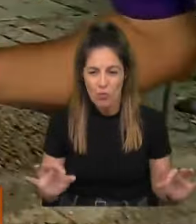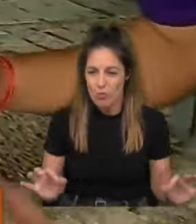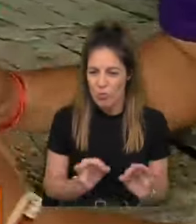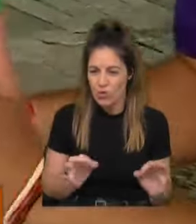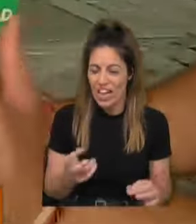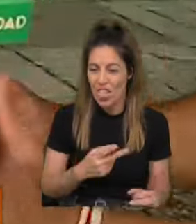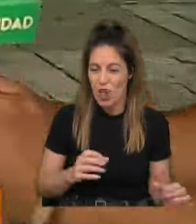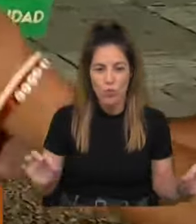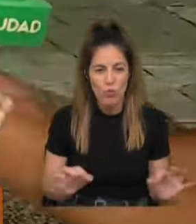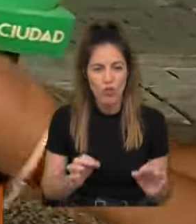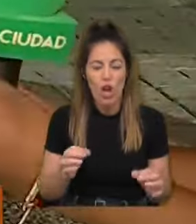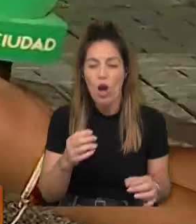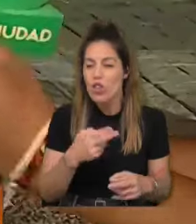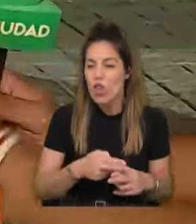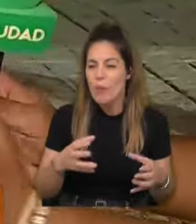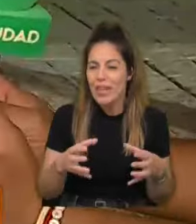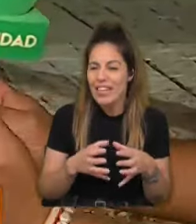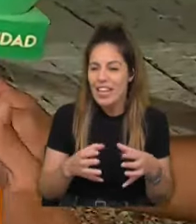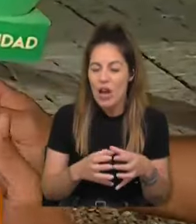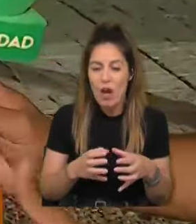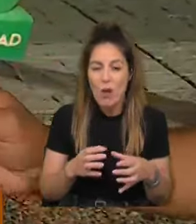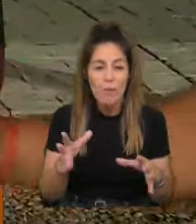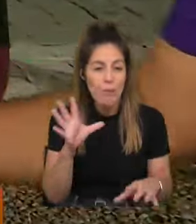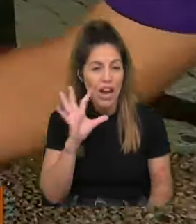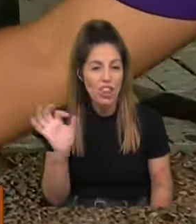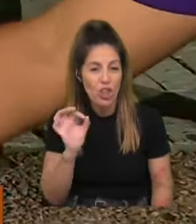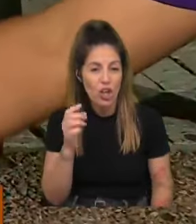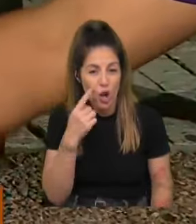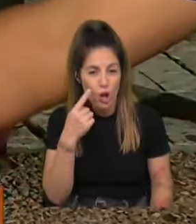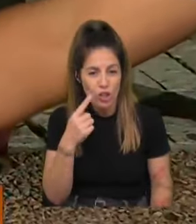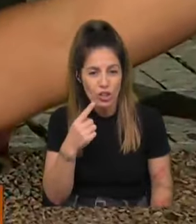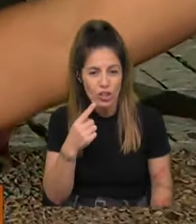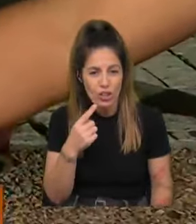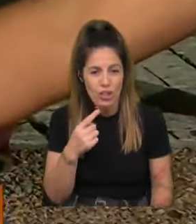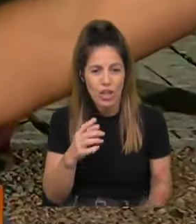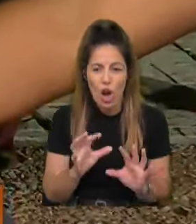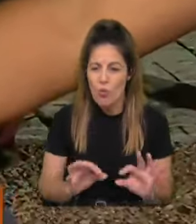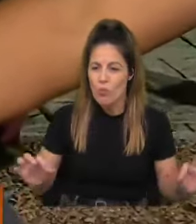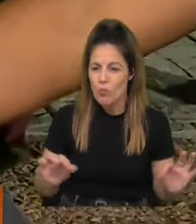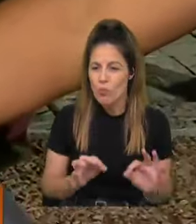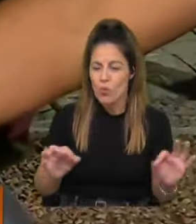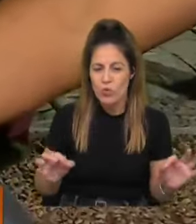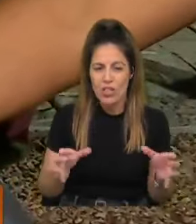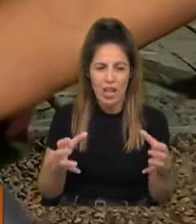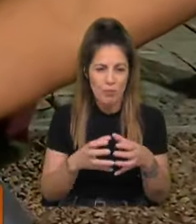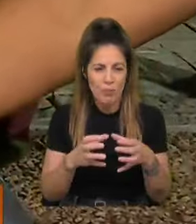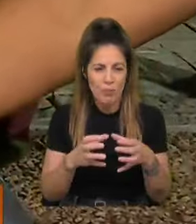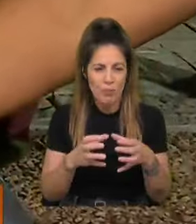bueno Cómo se llama su banda Disculpen el desconocimiento pero las vimos acá las músicas de sus shock y la banda de colibríes vamos a estar tocando